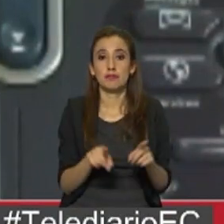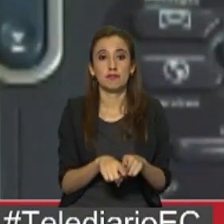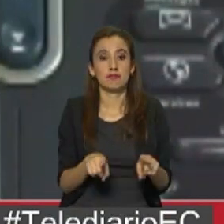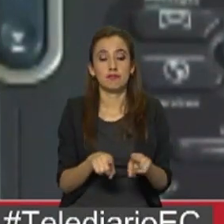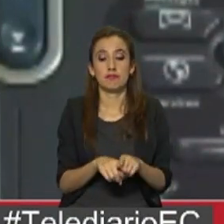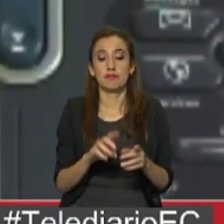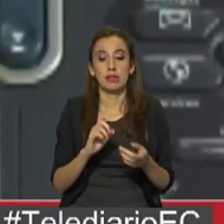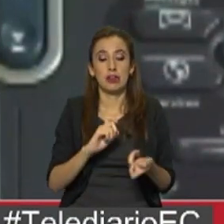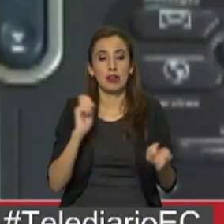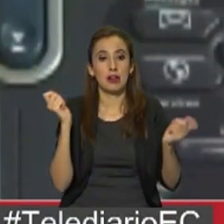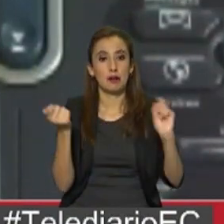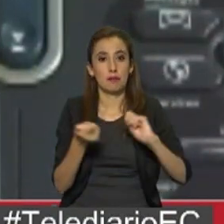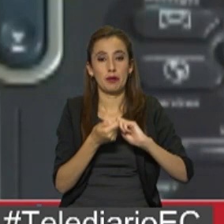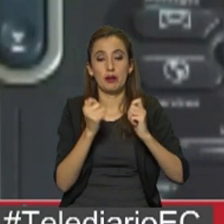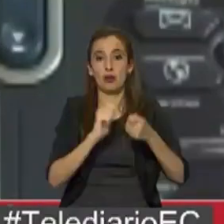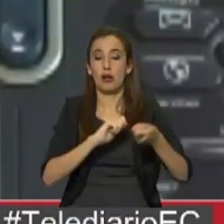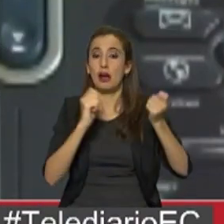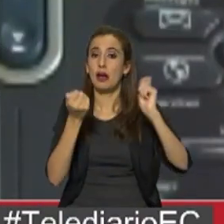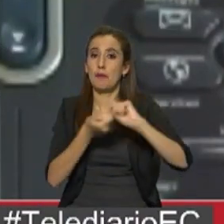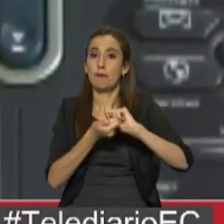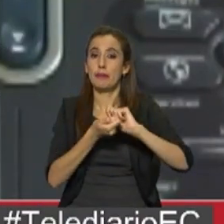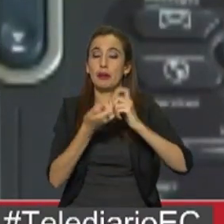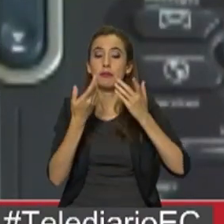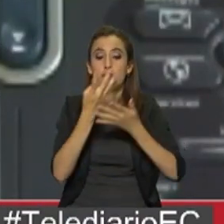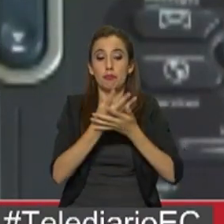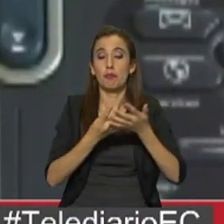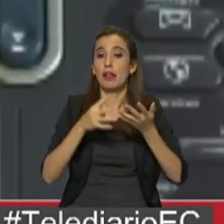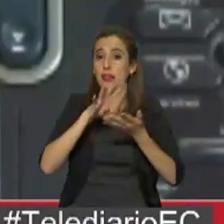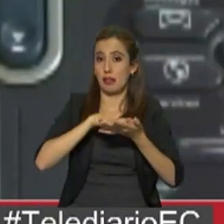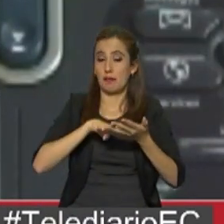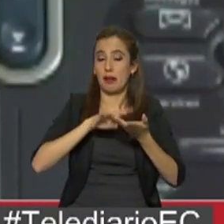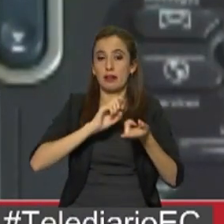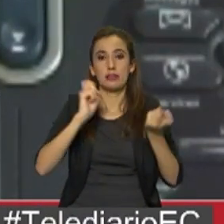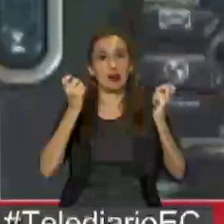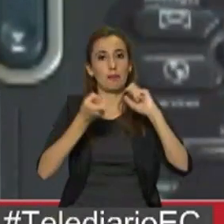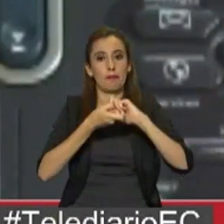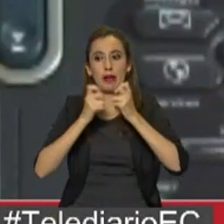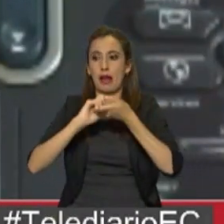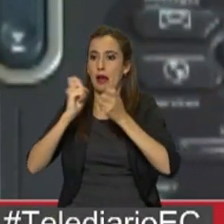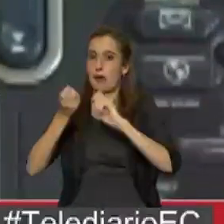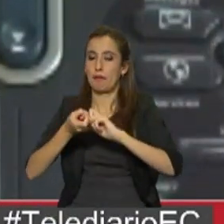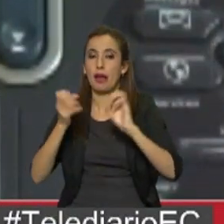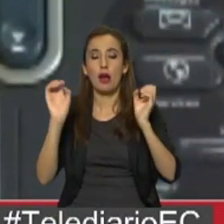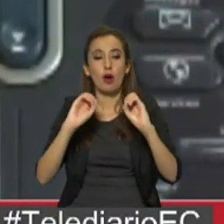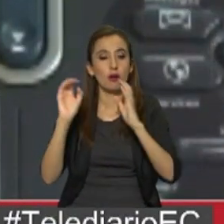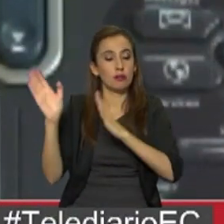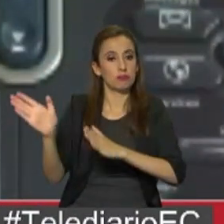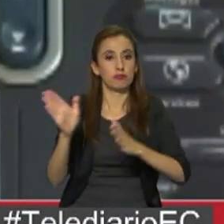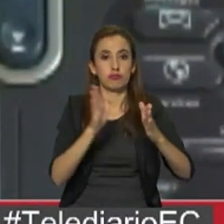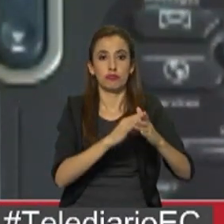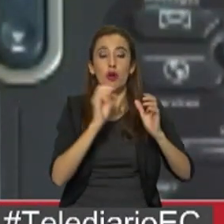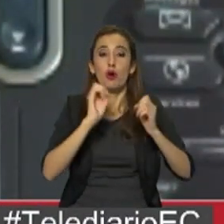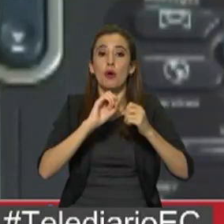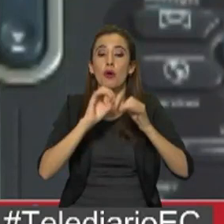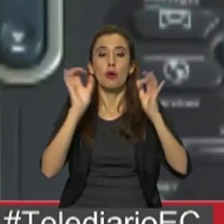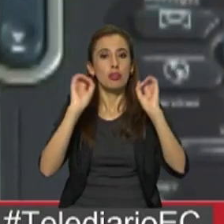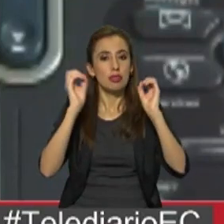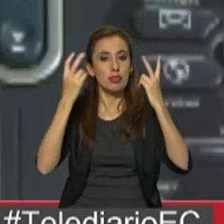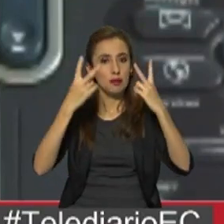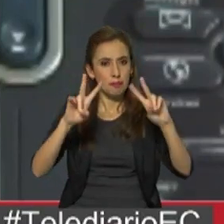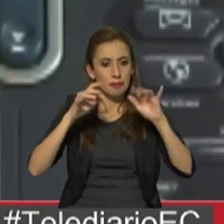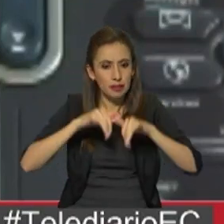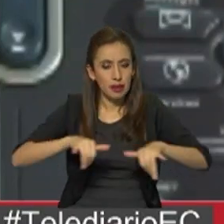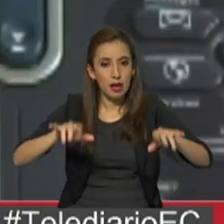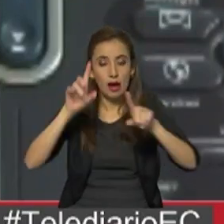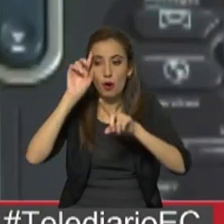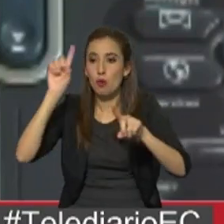modifique toda la tabla de amortización habrá quienes es conveniente es únicamente modificar o hacer el acuerdo de